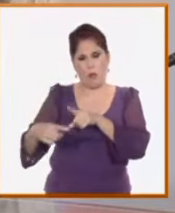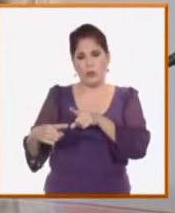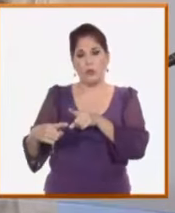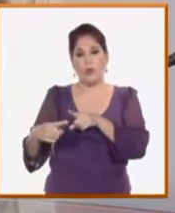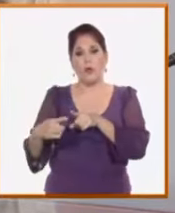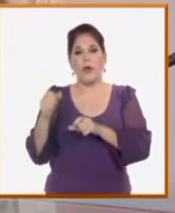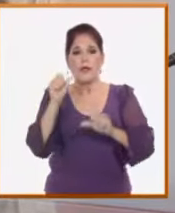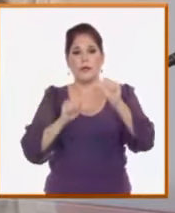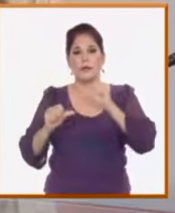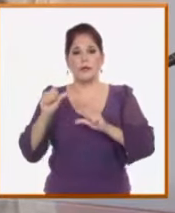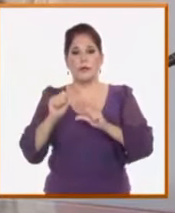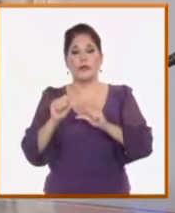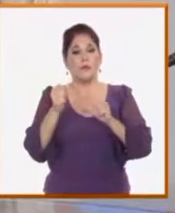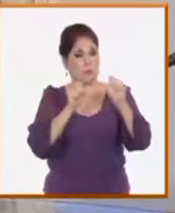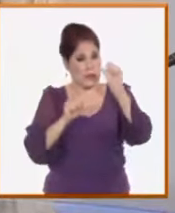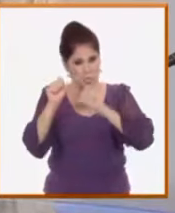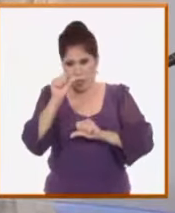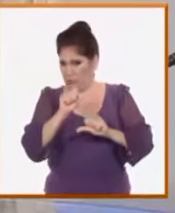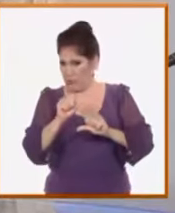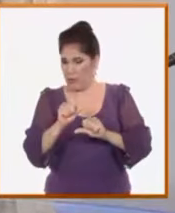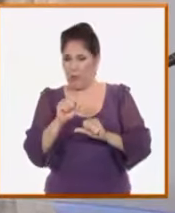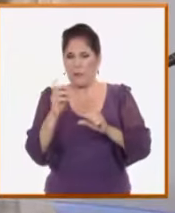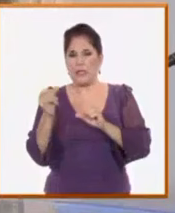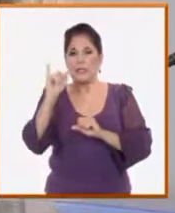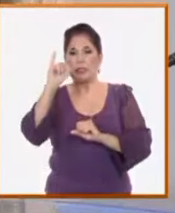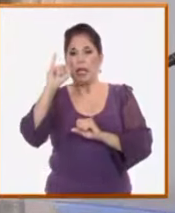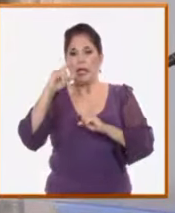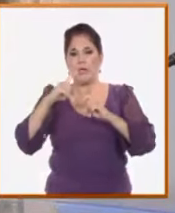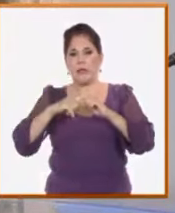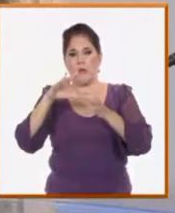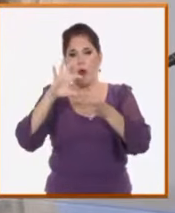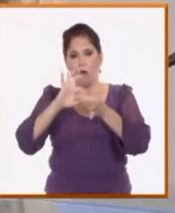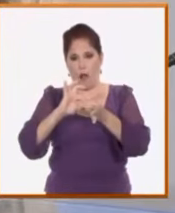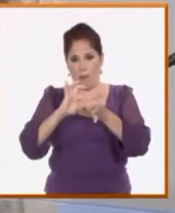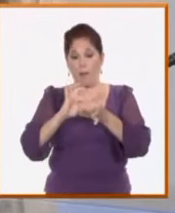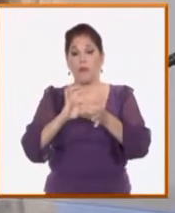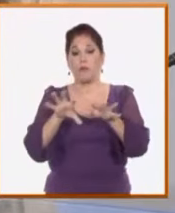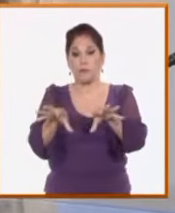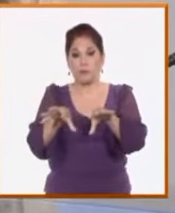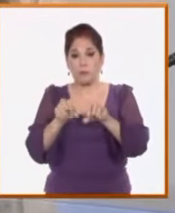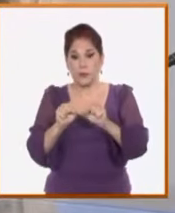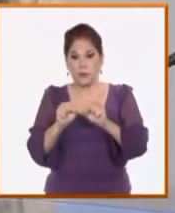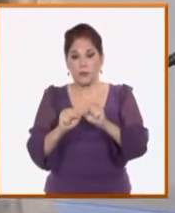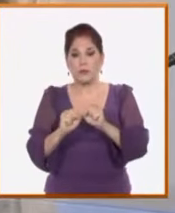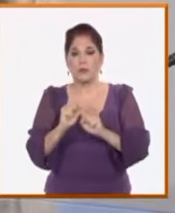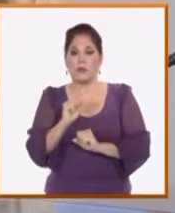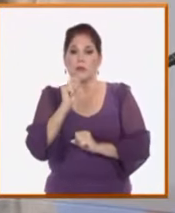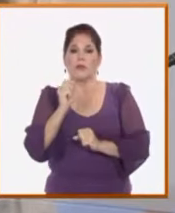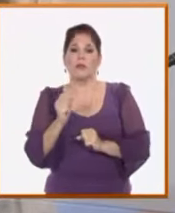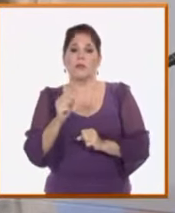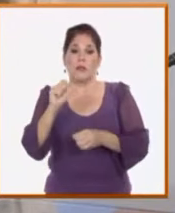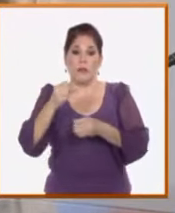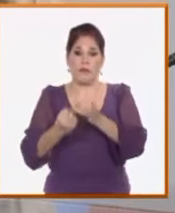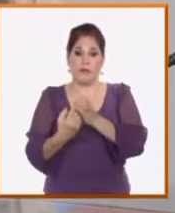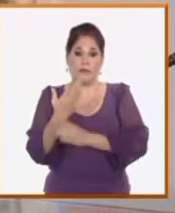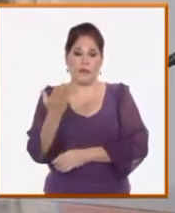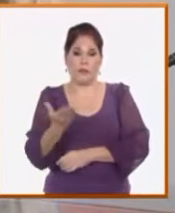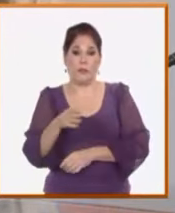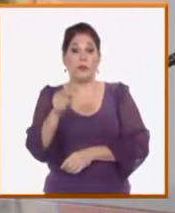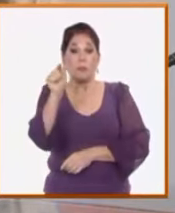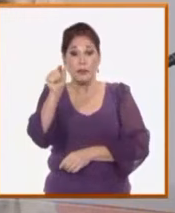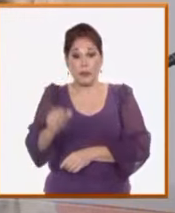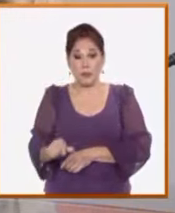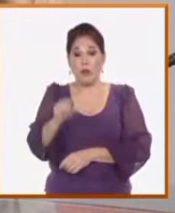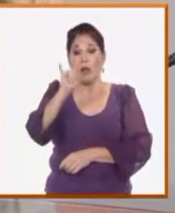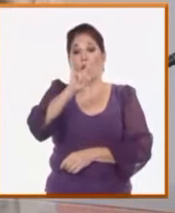cosas canabinoides sintéticos alrededor de 6 kg de canabinoides sintéticos se ocuparon en estas operaciones lo que fueron eh detenidas